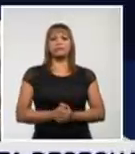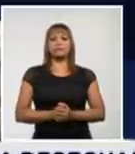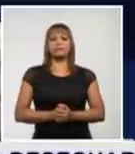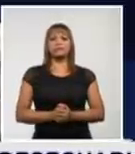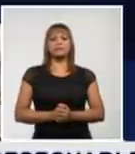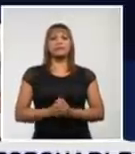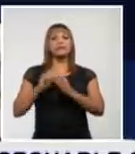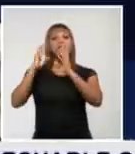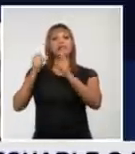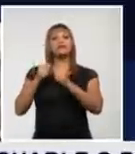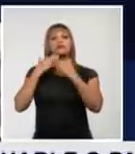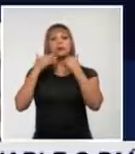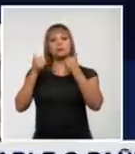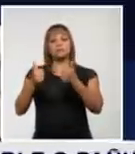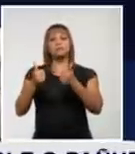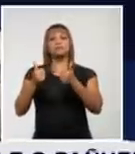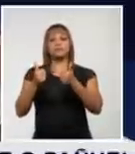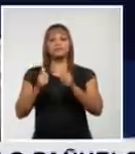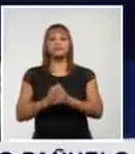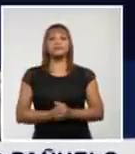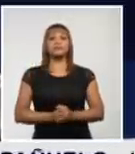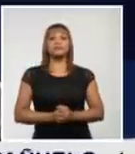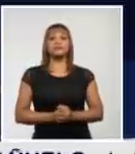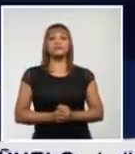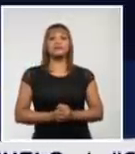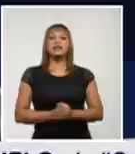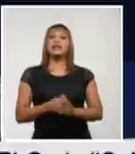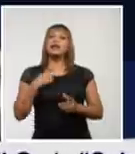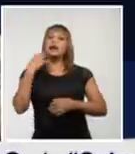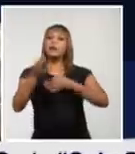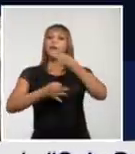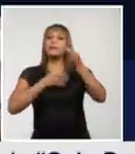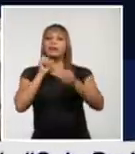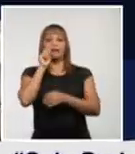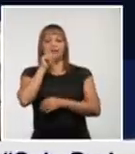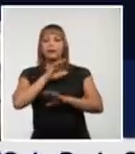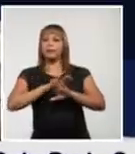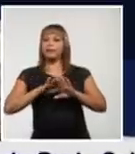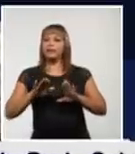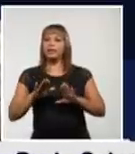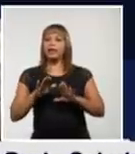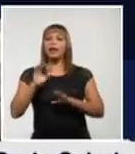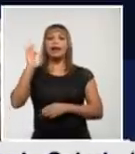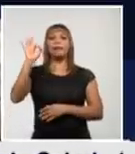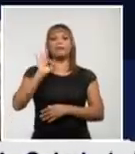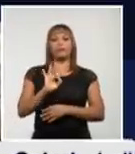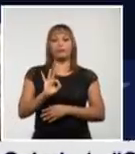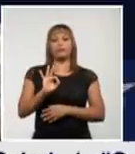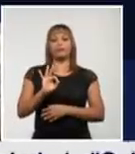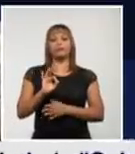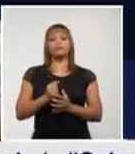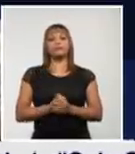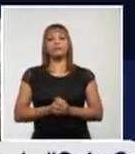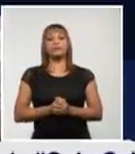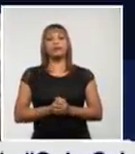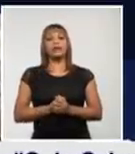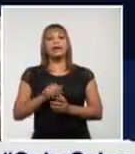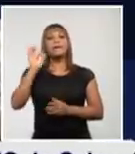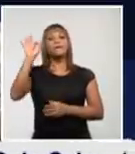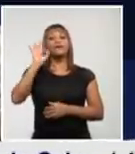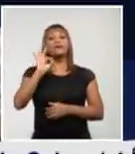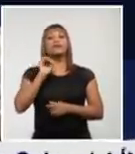resultados. Ahí me voy a referir finalmente a las tasas por